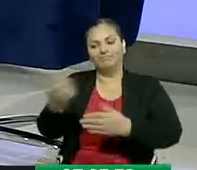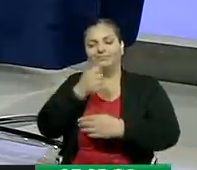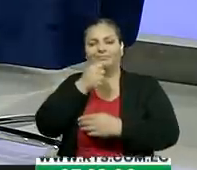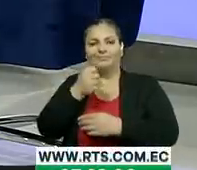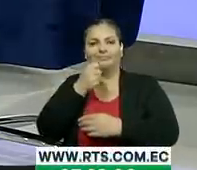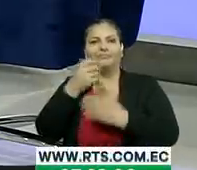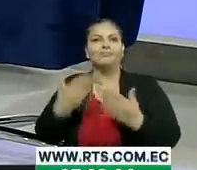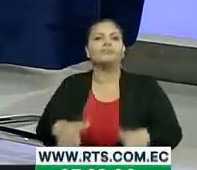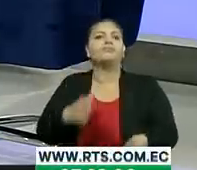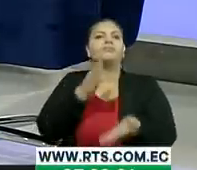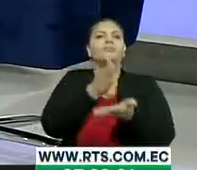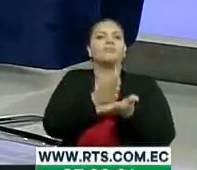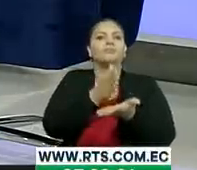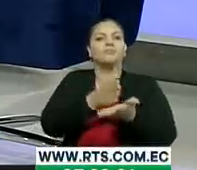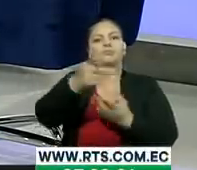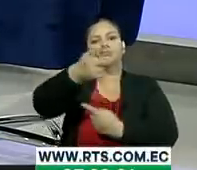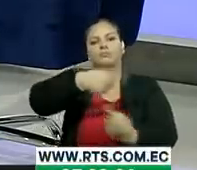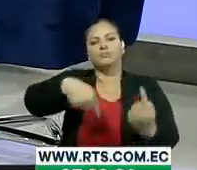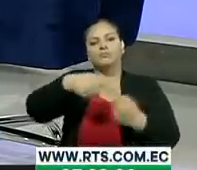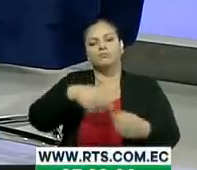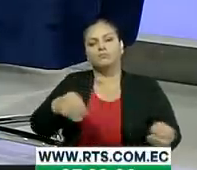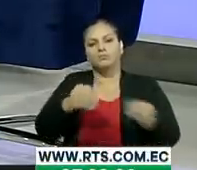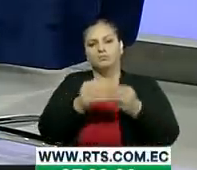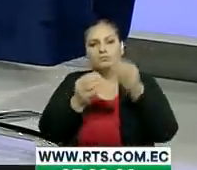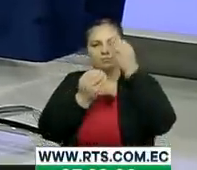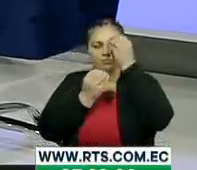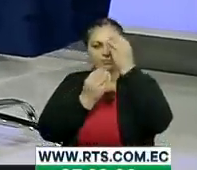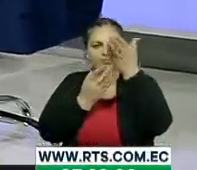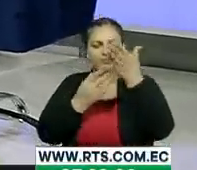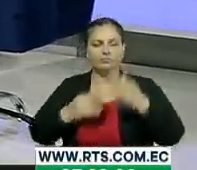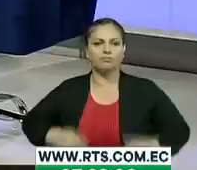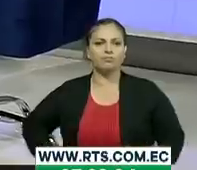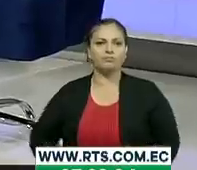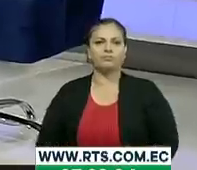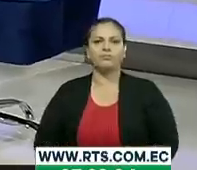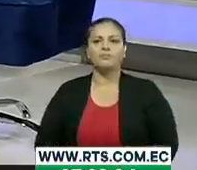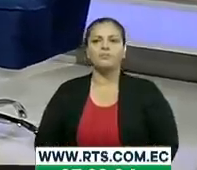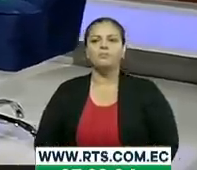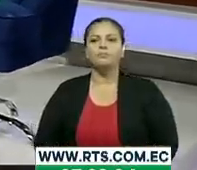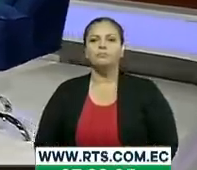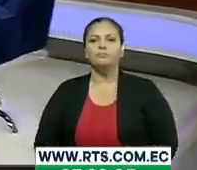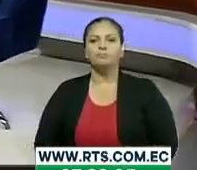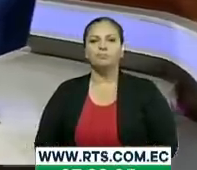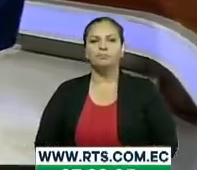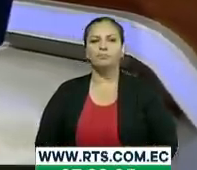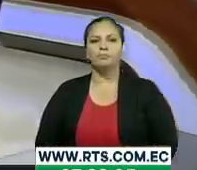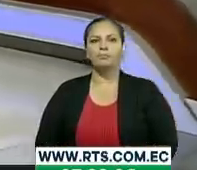brevísima pausa, pero ya regresamos con mucho más desde la noticia, primera emisión.